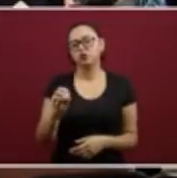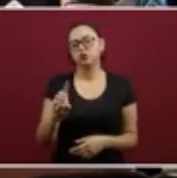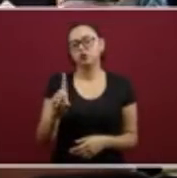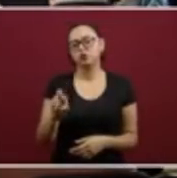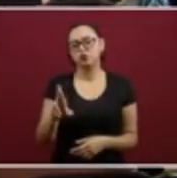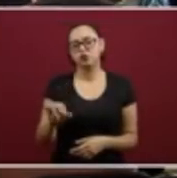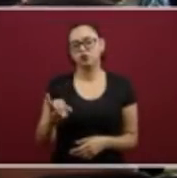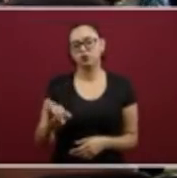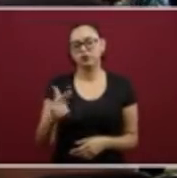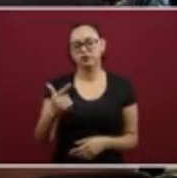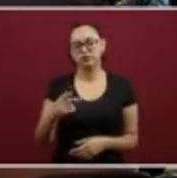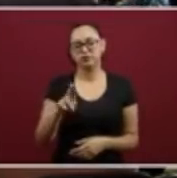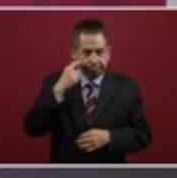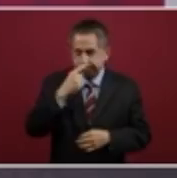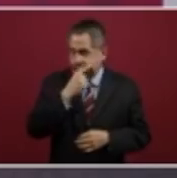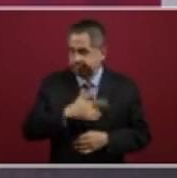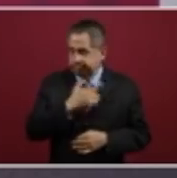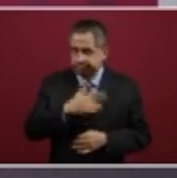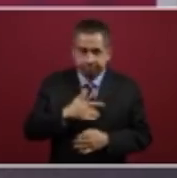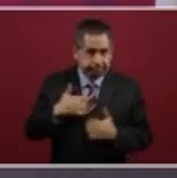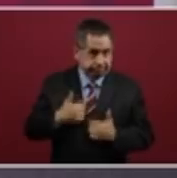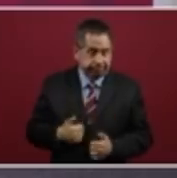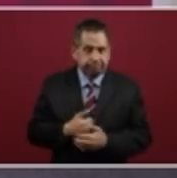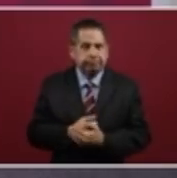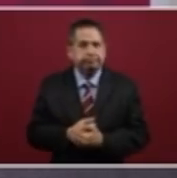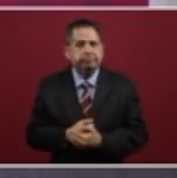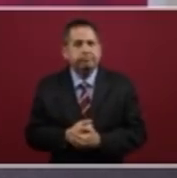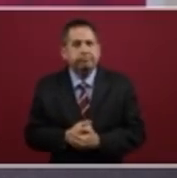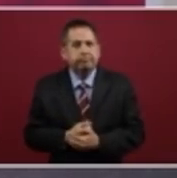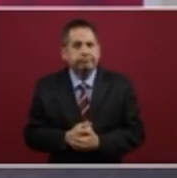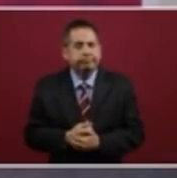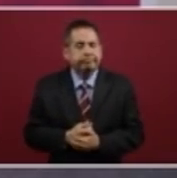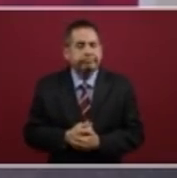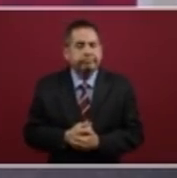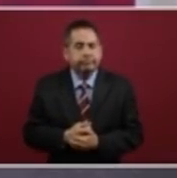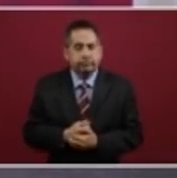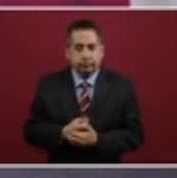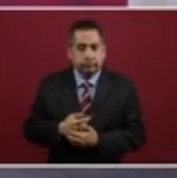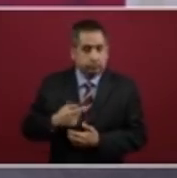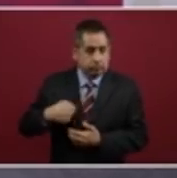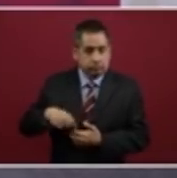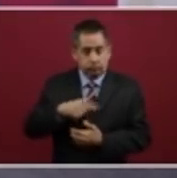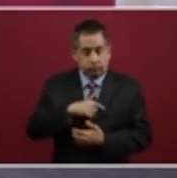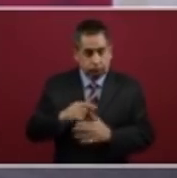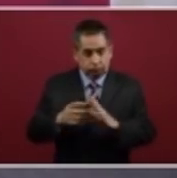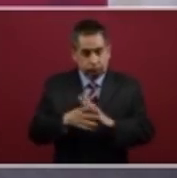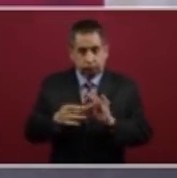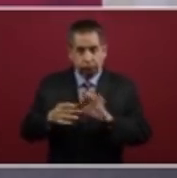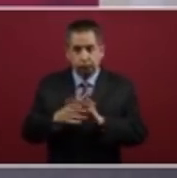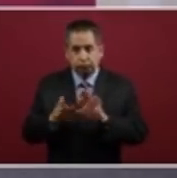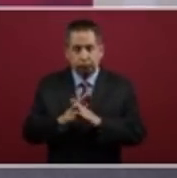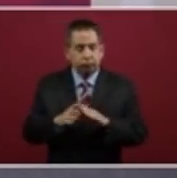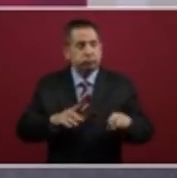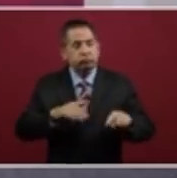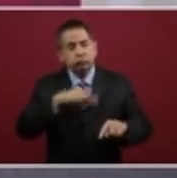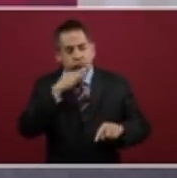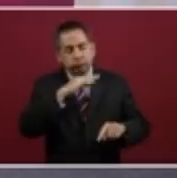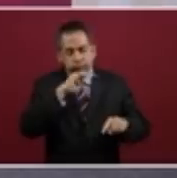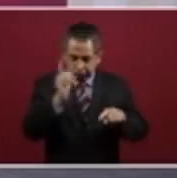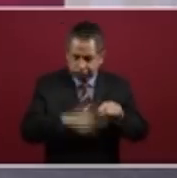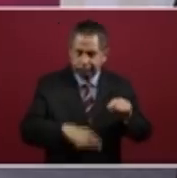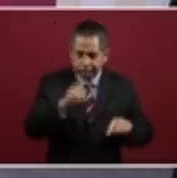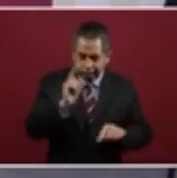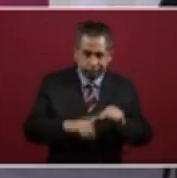de austeridad se está aplicando. Nosotros hemos estado hablando del combate a la corrupción y